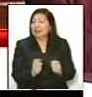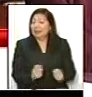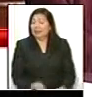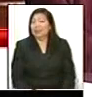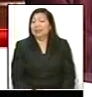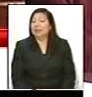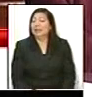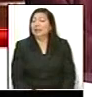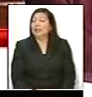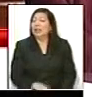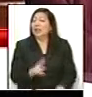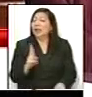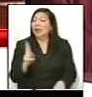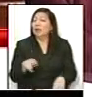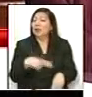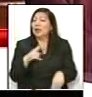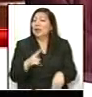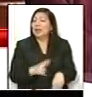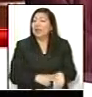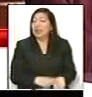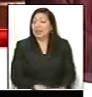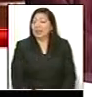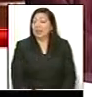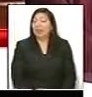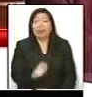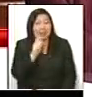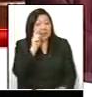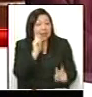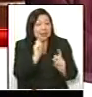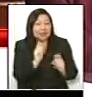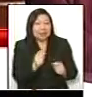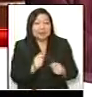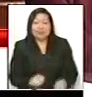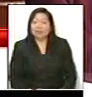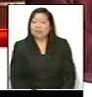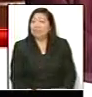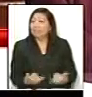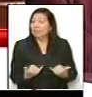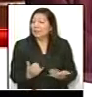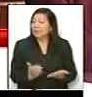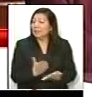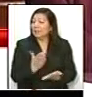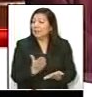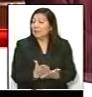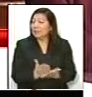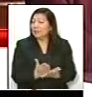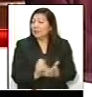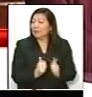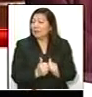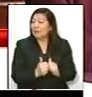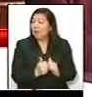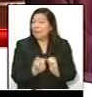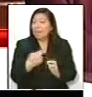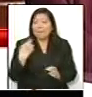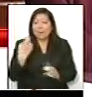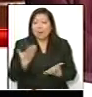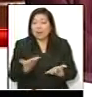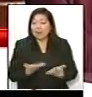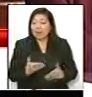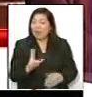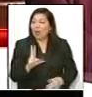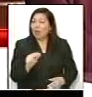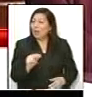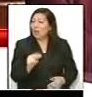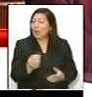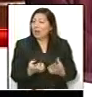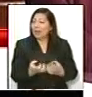los recursos naturales? En el Perú los recursos naturales se regalan. ¿Y eso es problema de la reforma política? ¿Eso va a solucionar la reforma política? No,